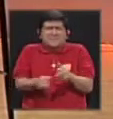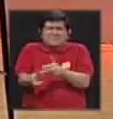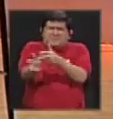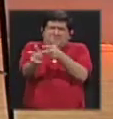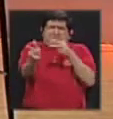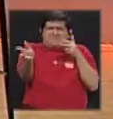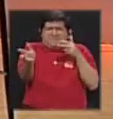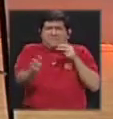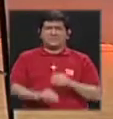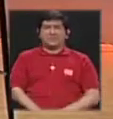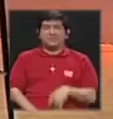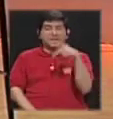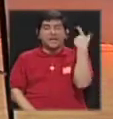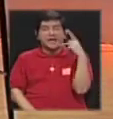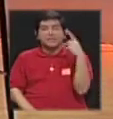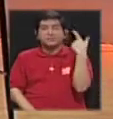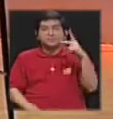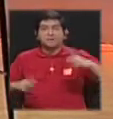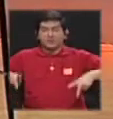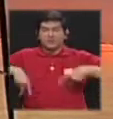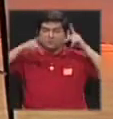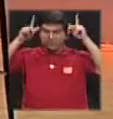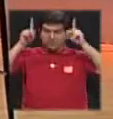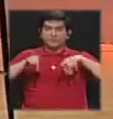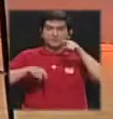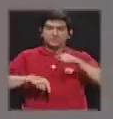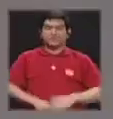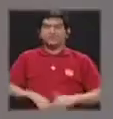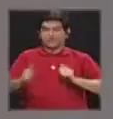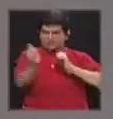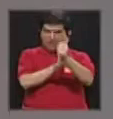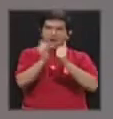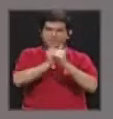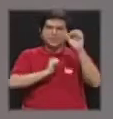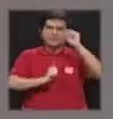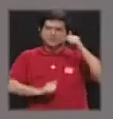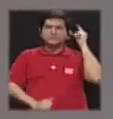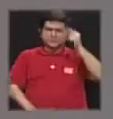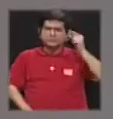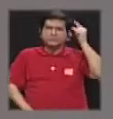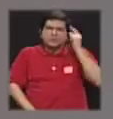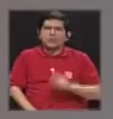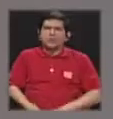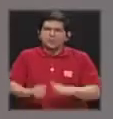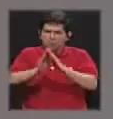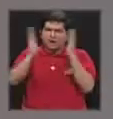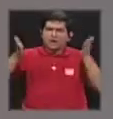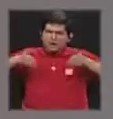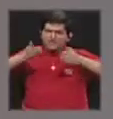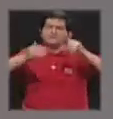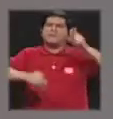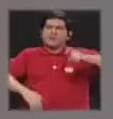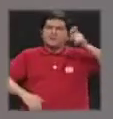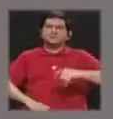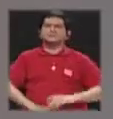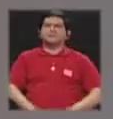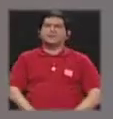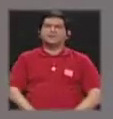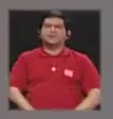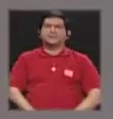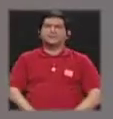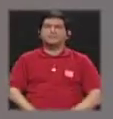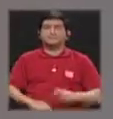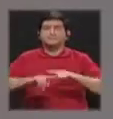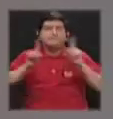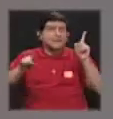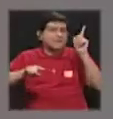una parte y es un peligro para la vida de las personas que ahí transitan. Por supuesto que se requiere la ampliación de la carretera. Lo